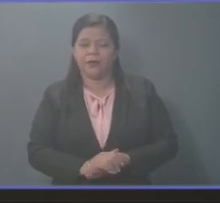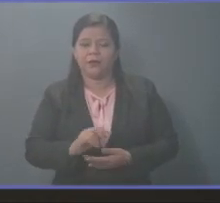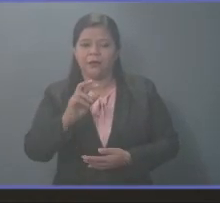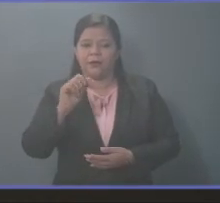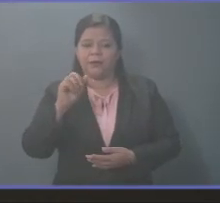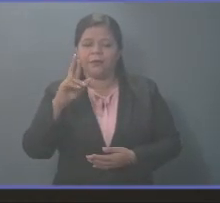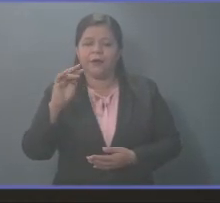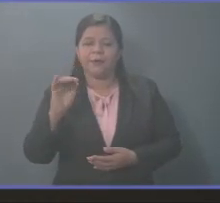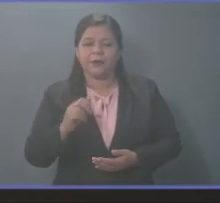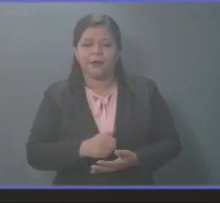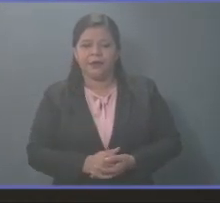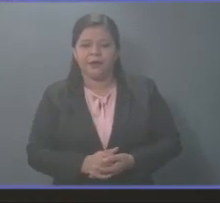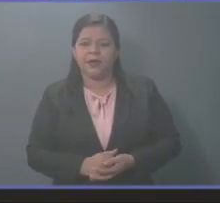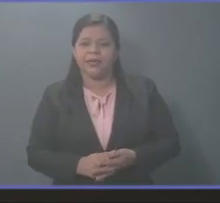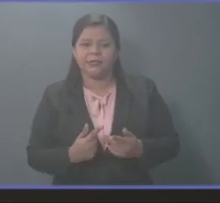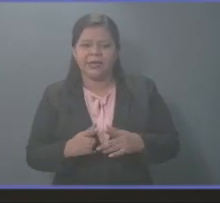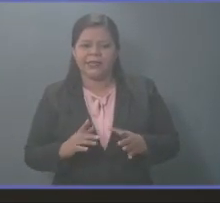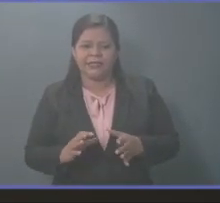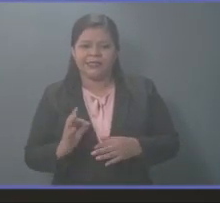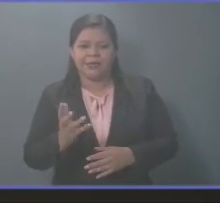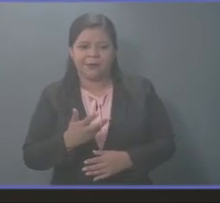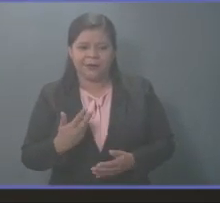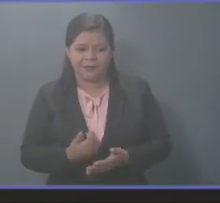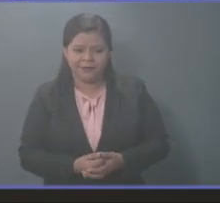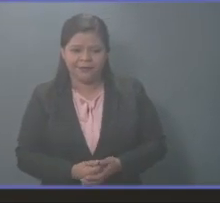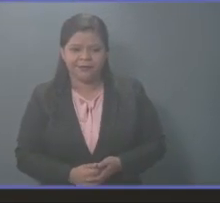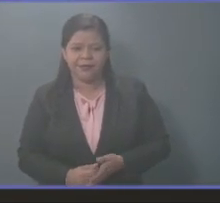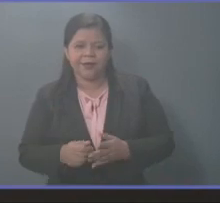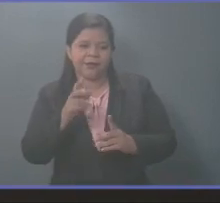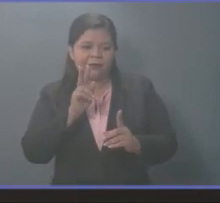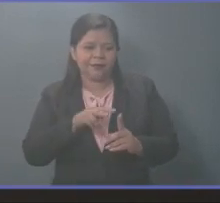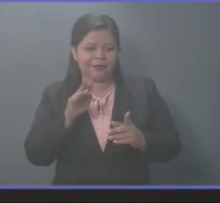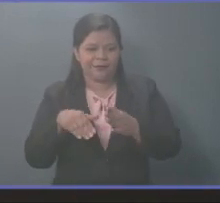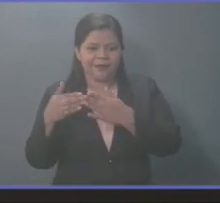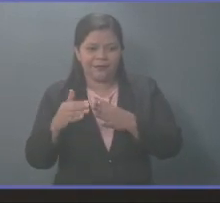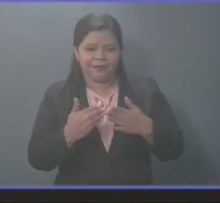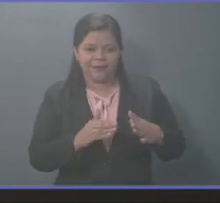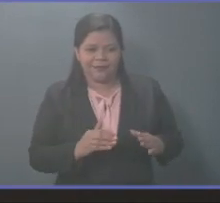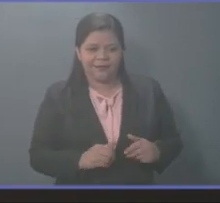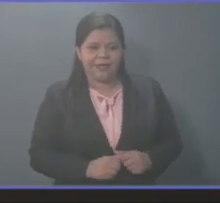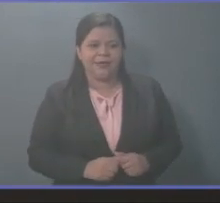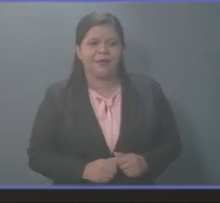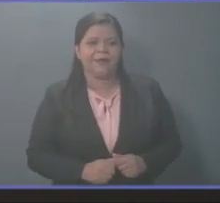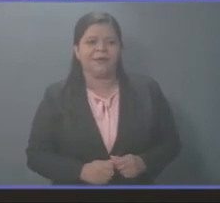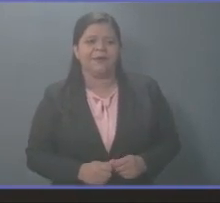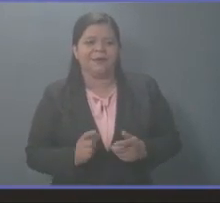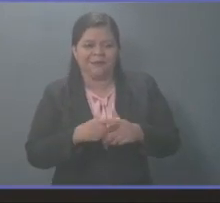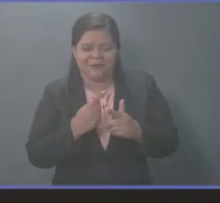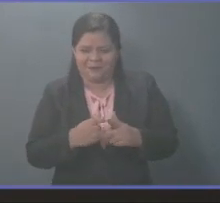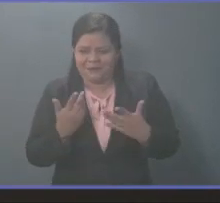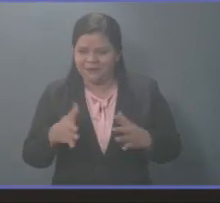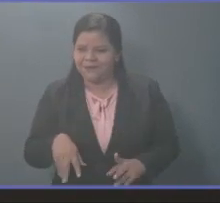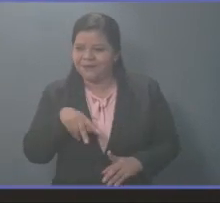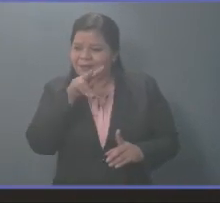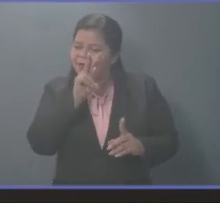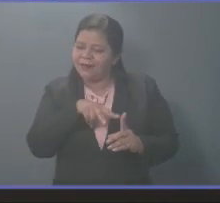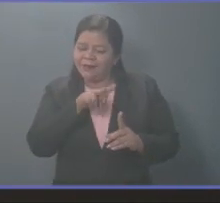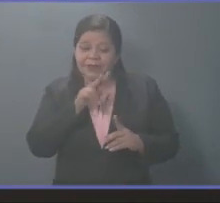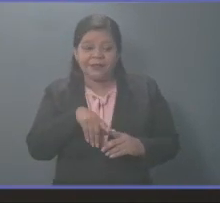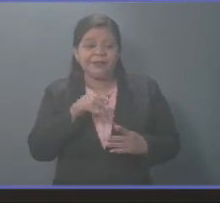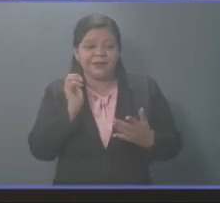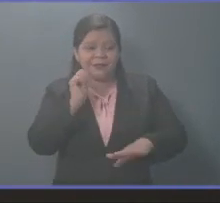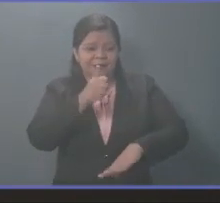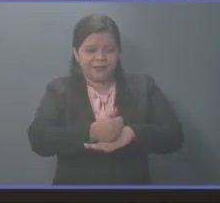rural. Son características distintas. Y esas características les